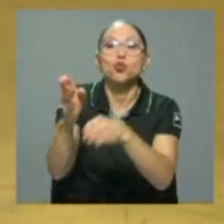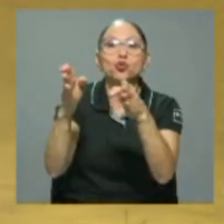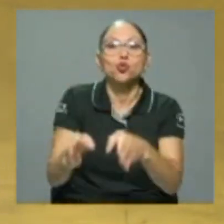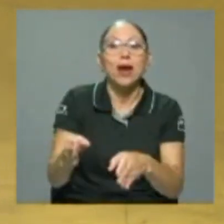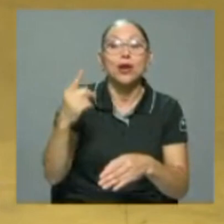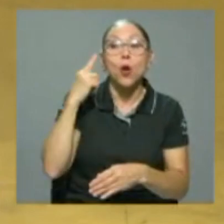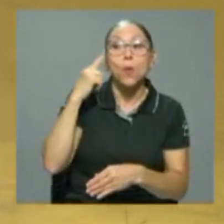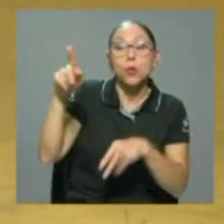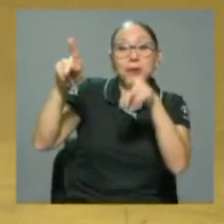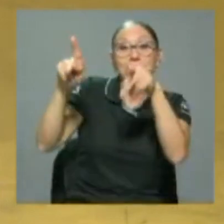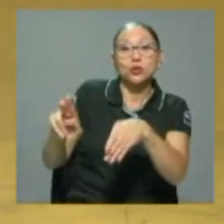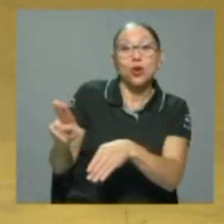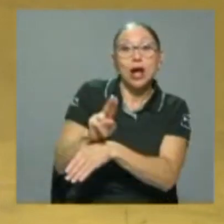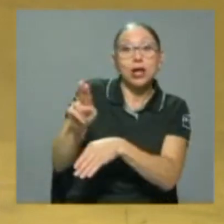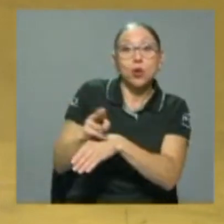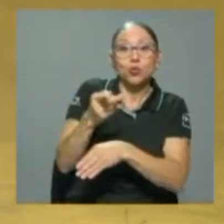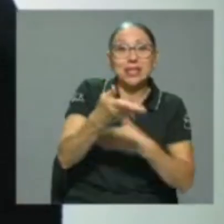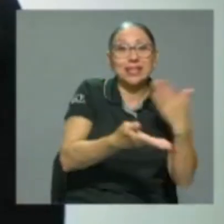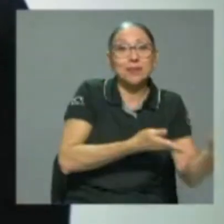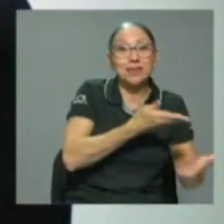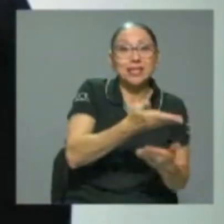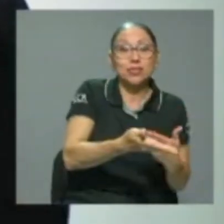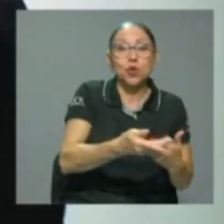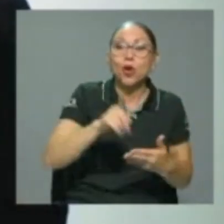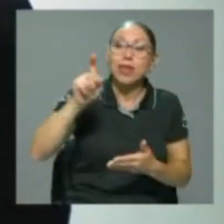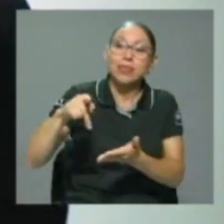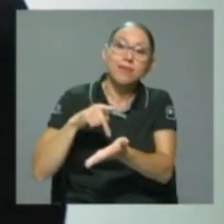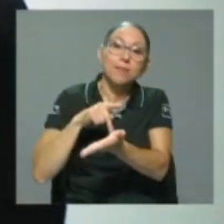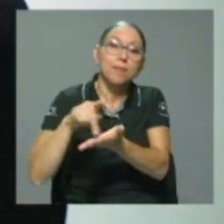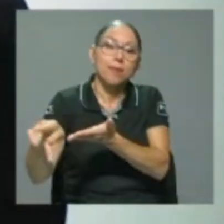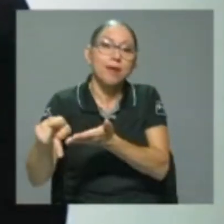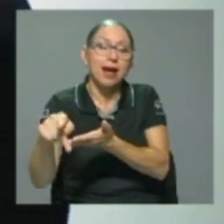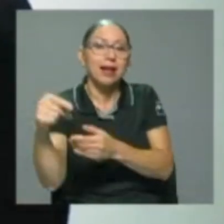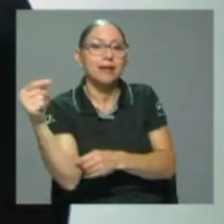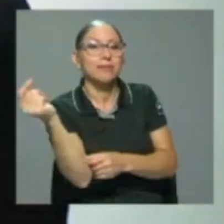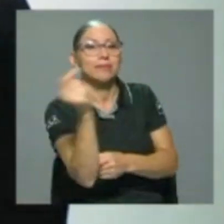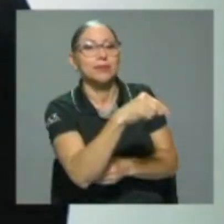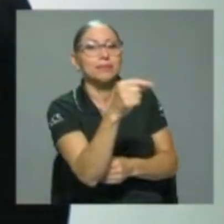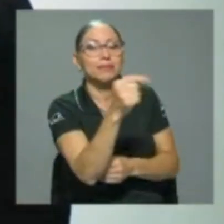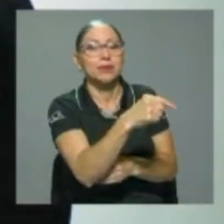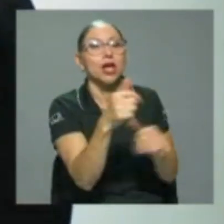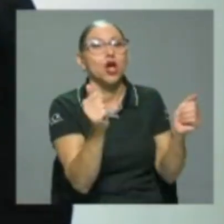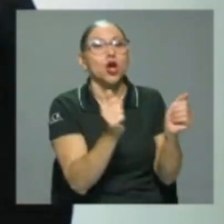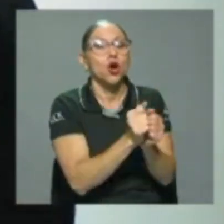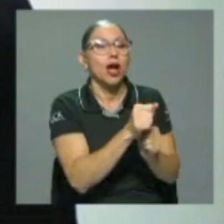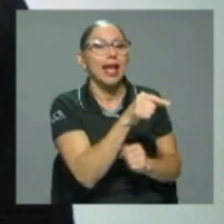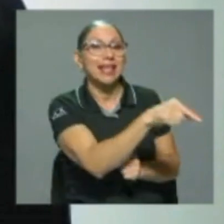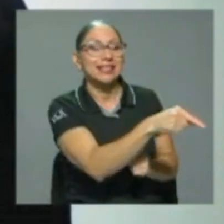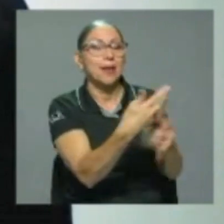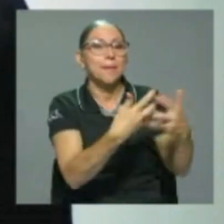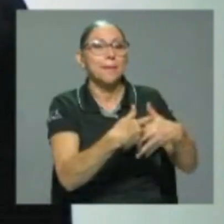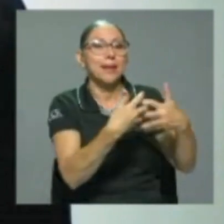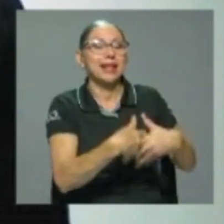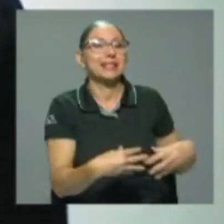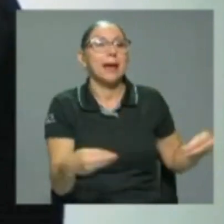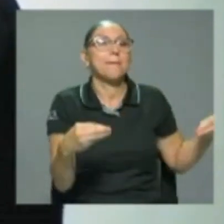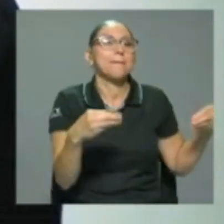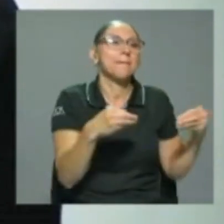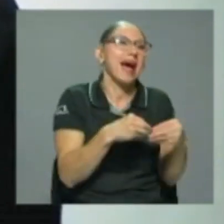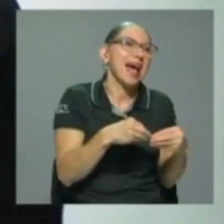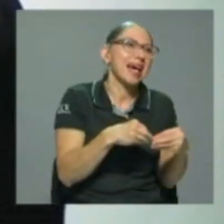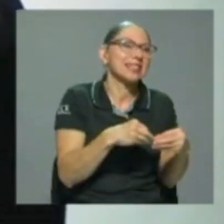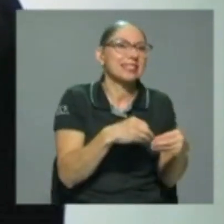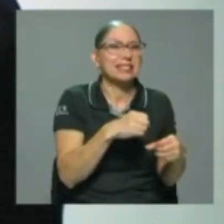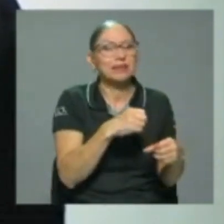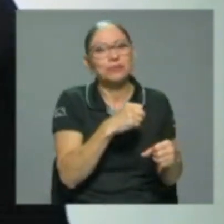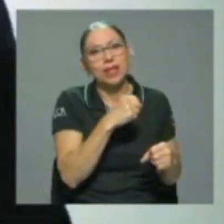tarifas tomando los parámetros de la empresa más ineficiente. Consecuentemente, aquellos que son más eficientes tienen